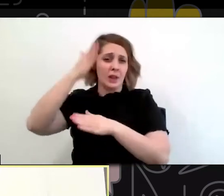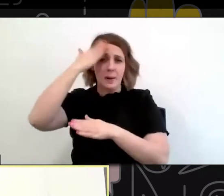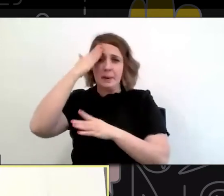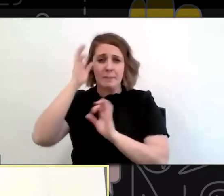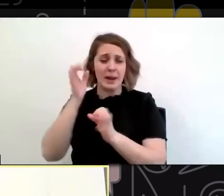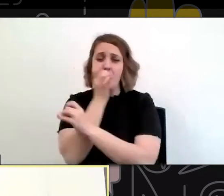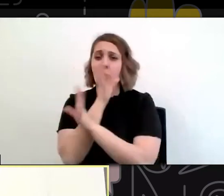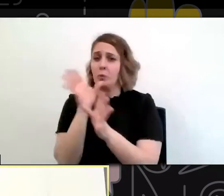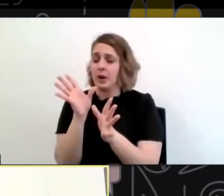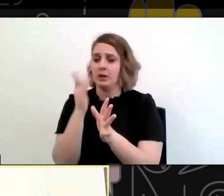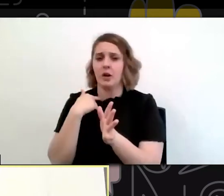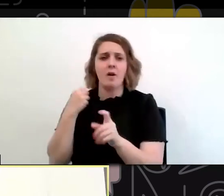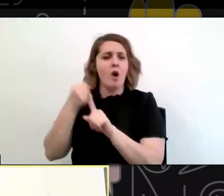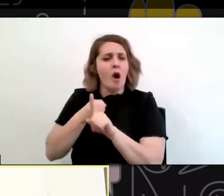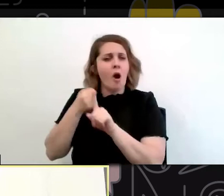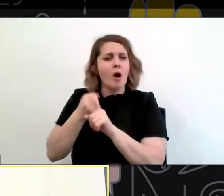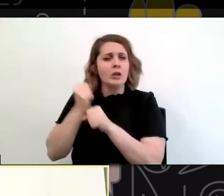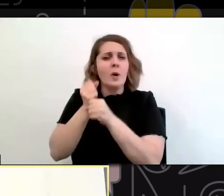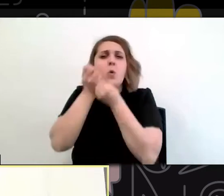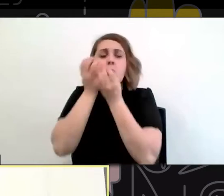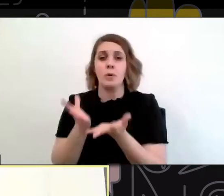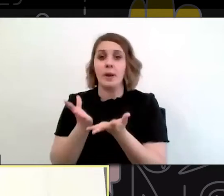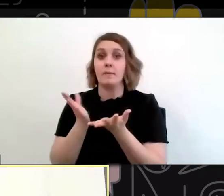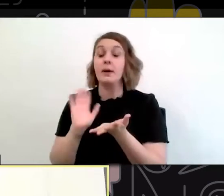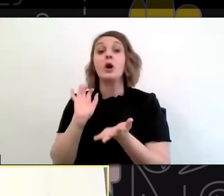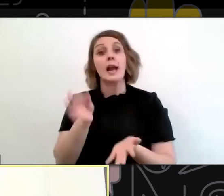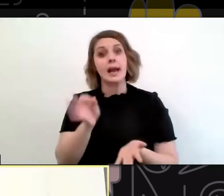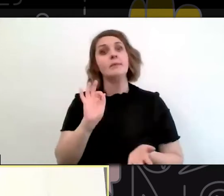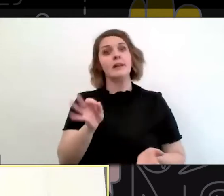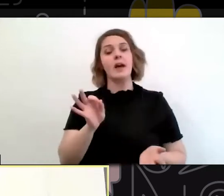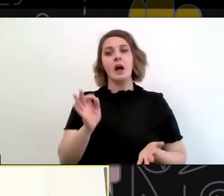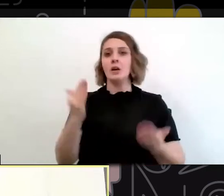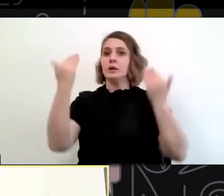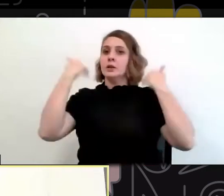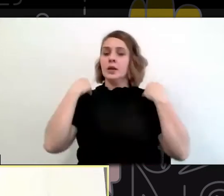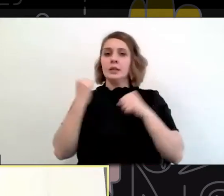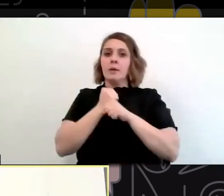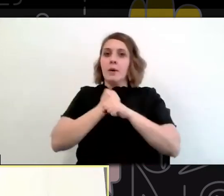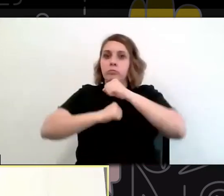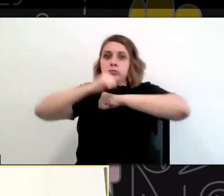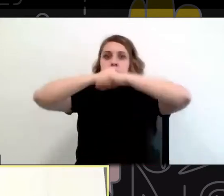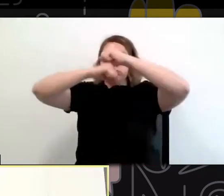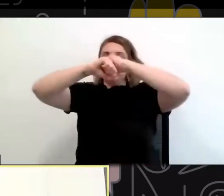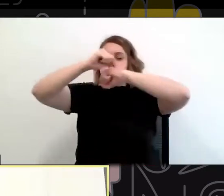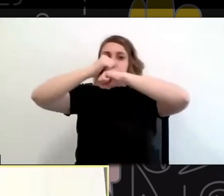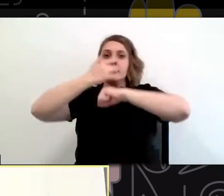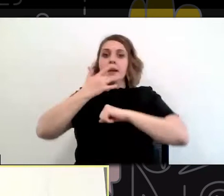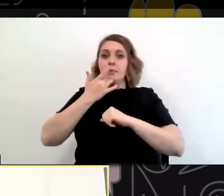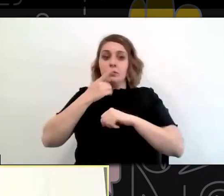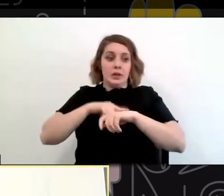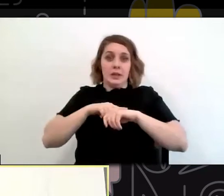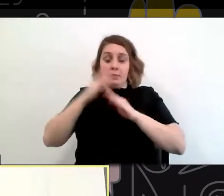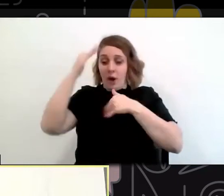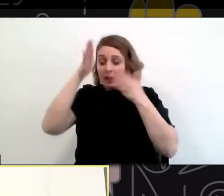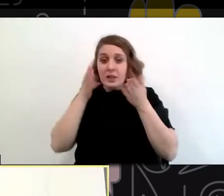con la pandemia, se han dejado la vida, pero sí que es cierto que tienen una carga de trabajo que no tienen tiempo suficiente para